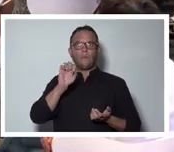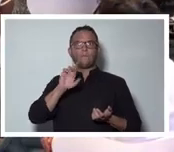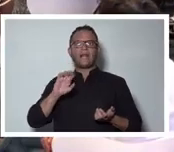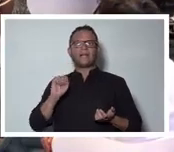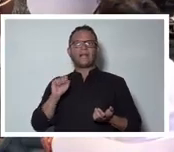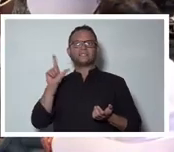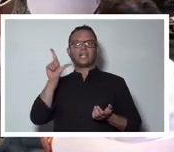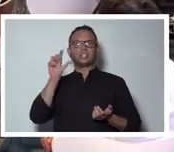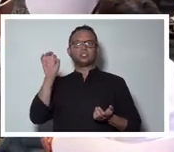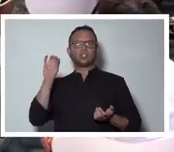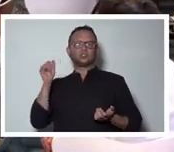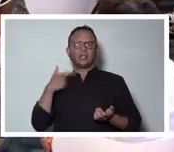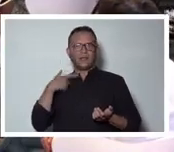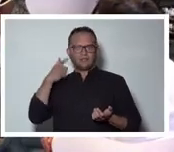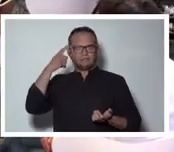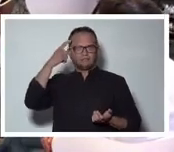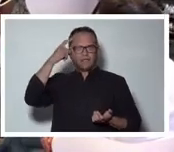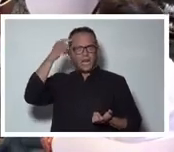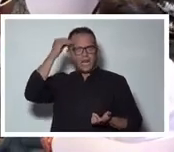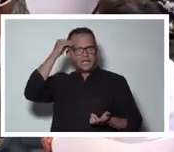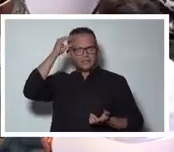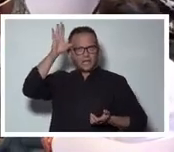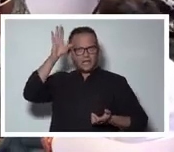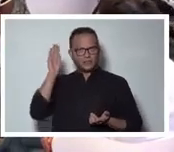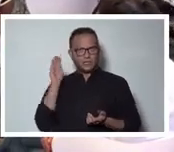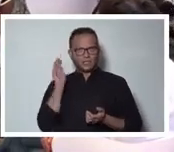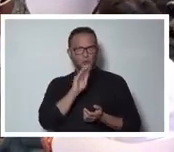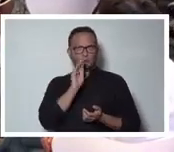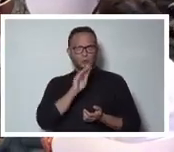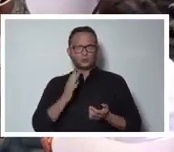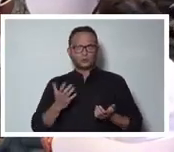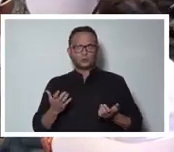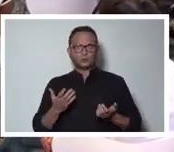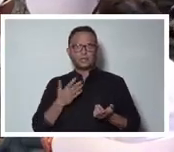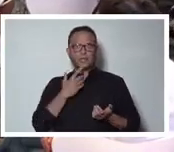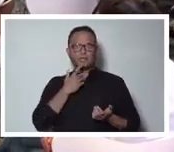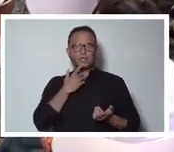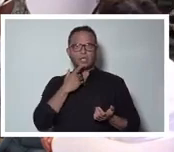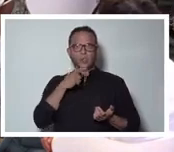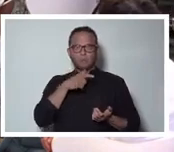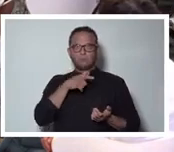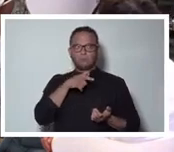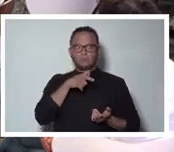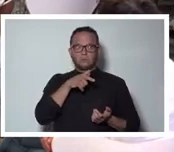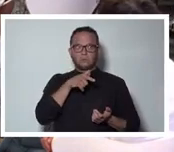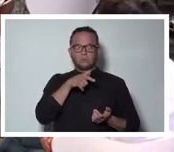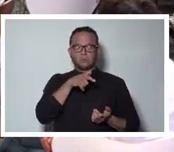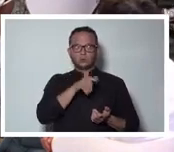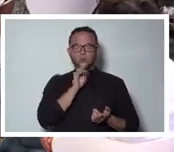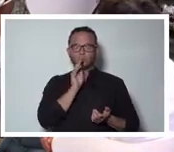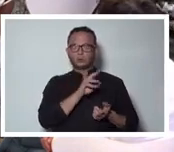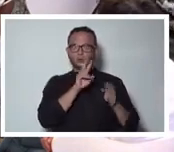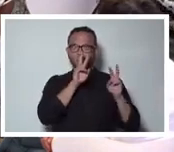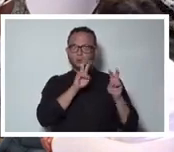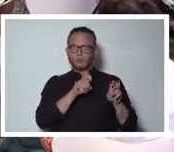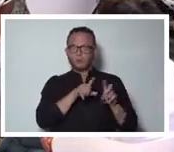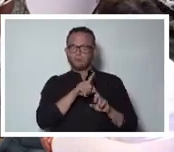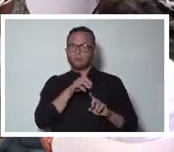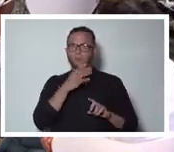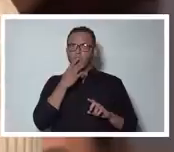toda su lucidez Sí digo lucidez porque creo que esto por lo menos ha